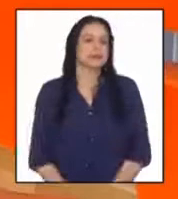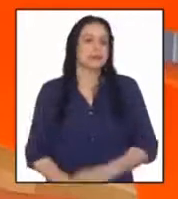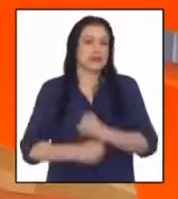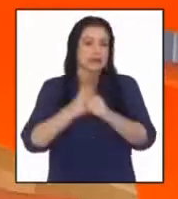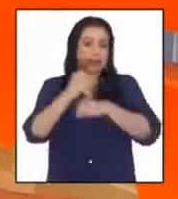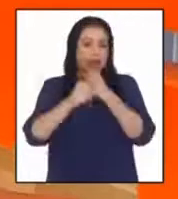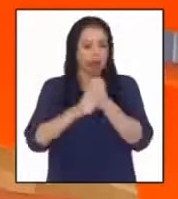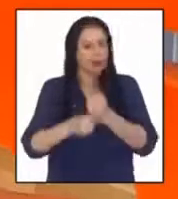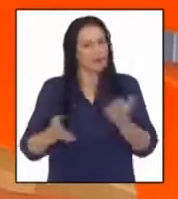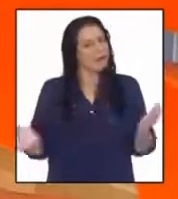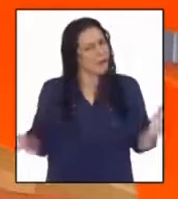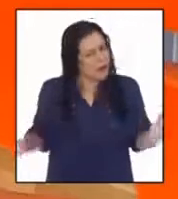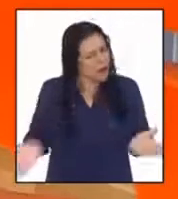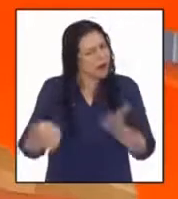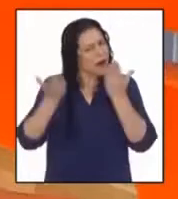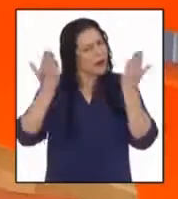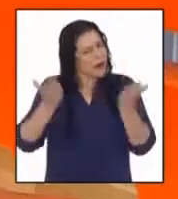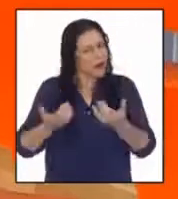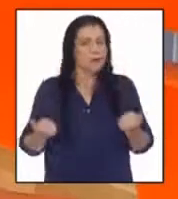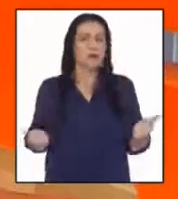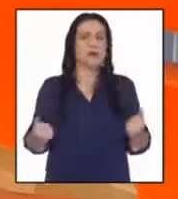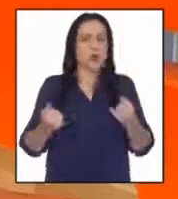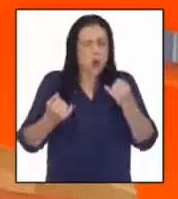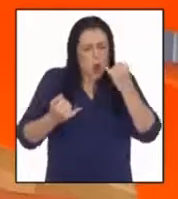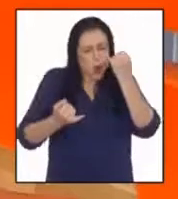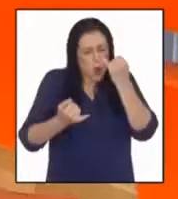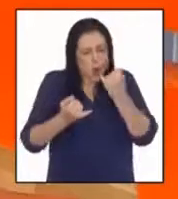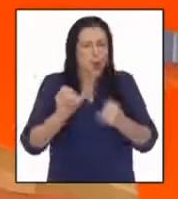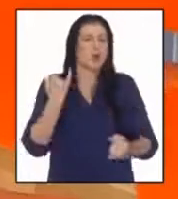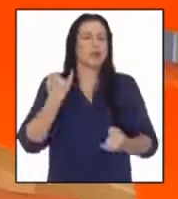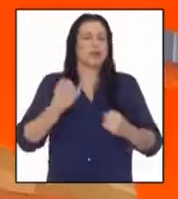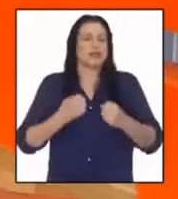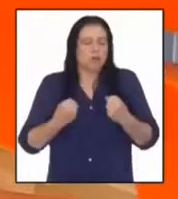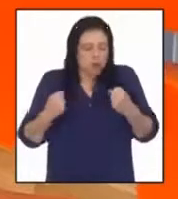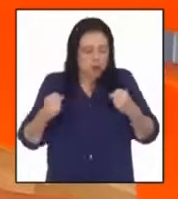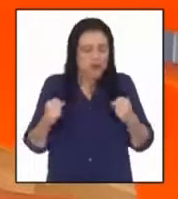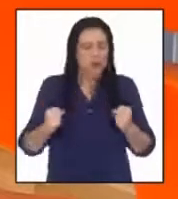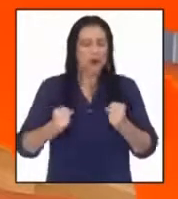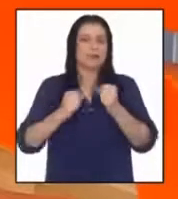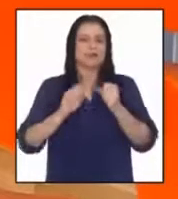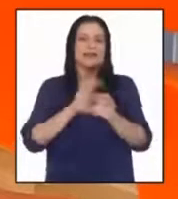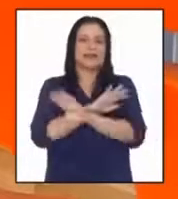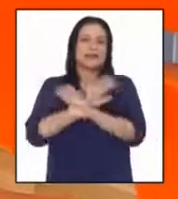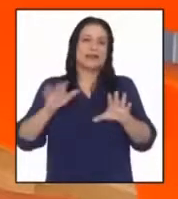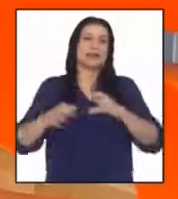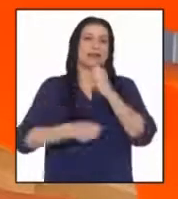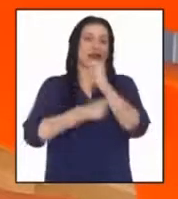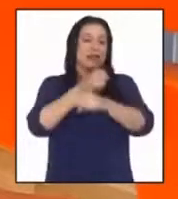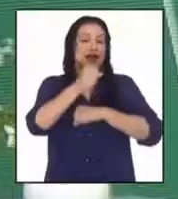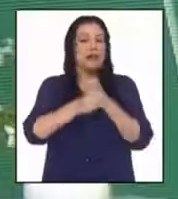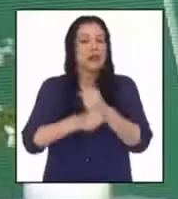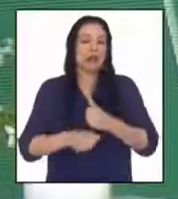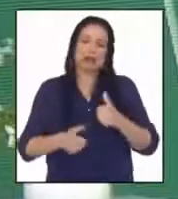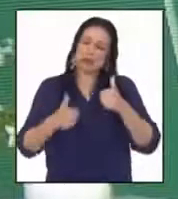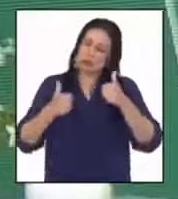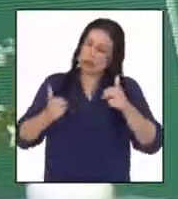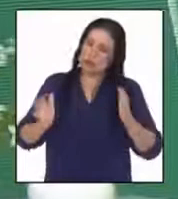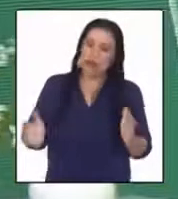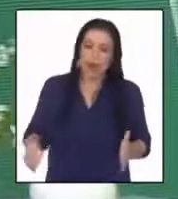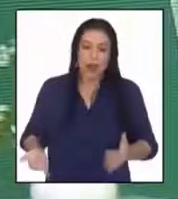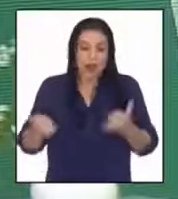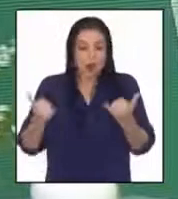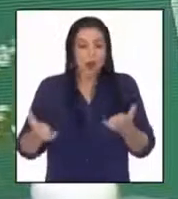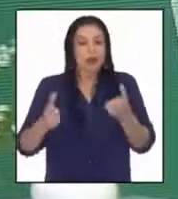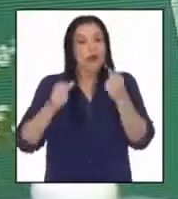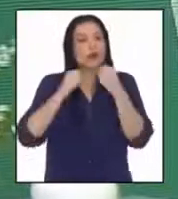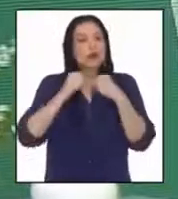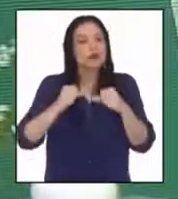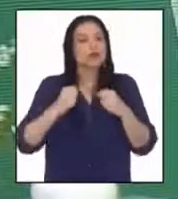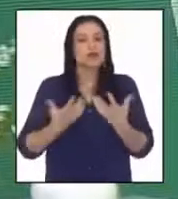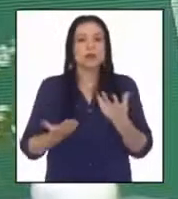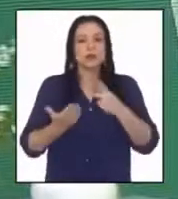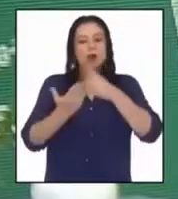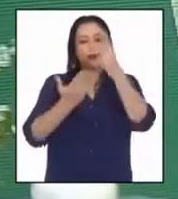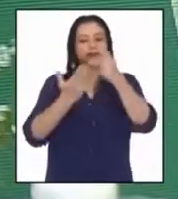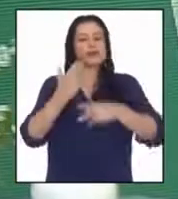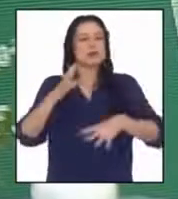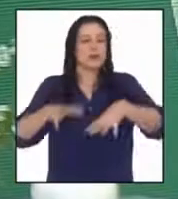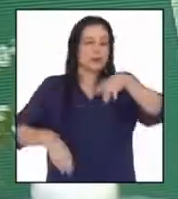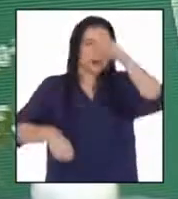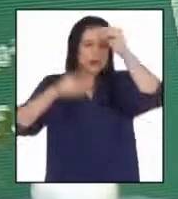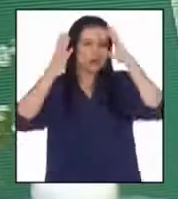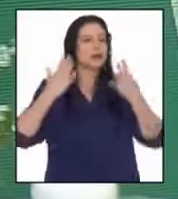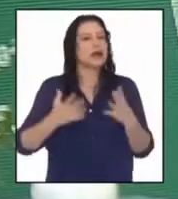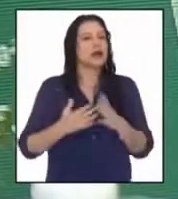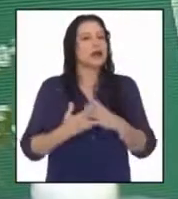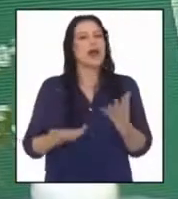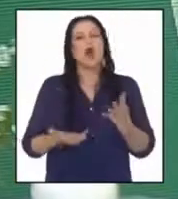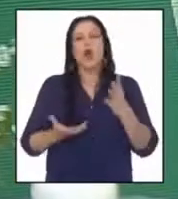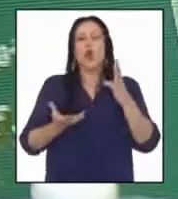Vamos con mucho ánimo, un último esfuerzo para que cierres el año de la mejor manera. Hoy seguiremos con nuestro proyecto de aprendizaje,